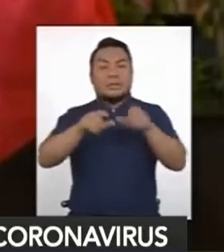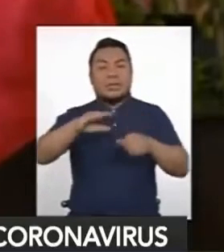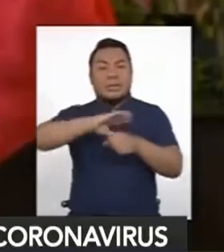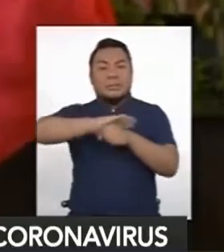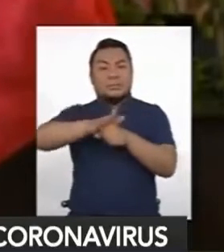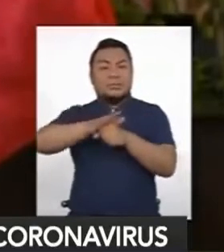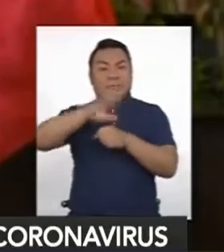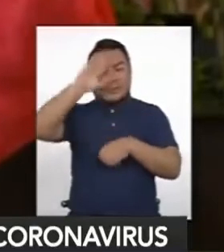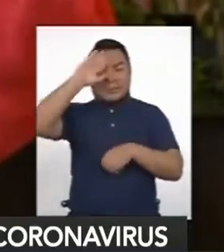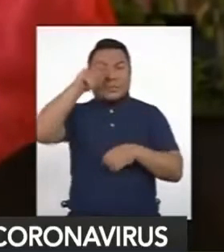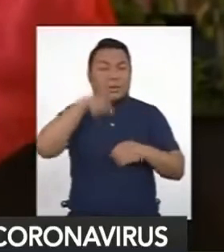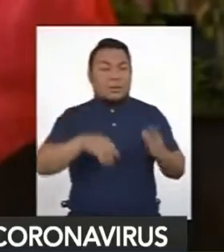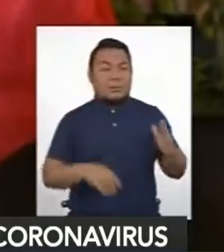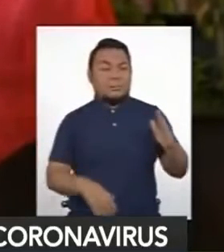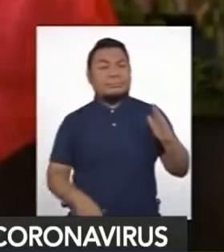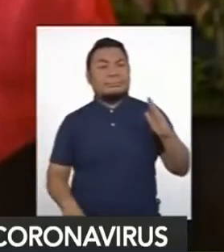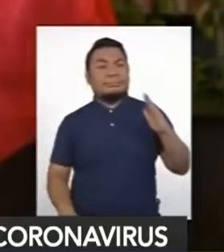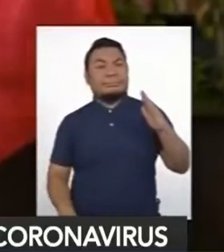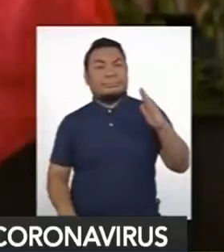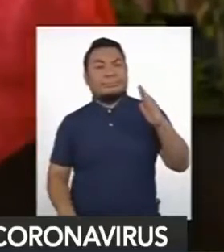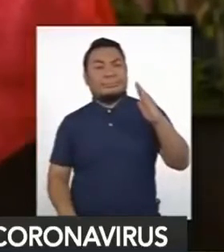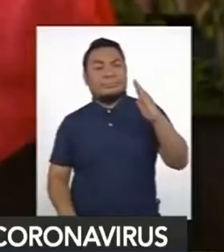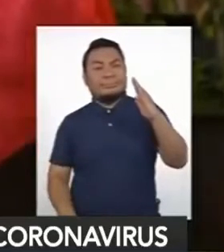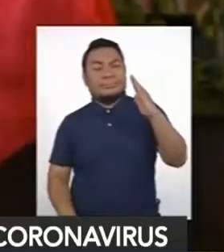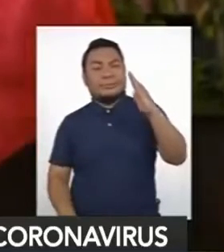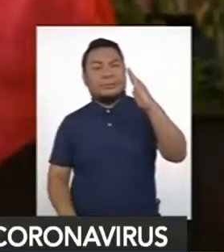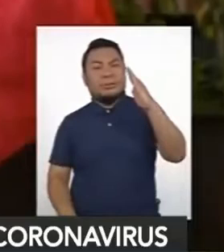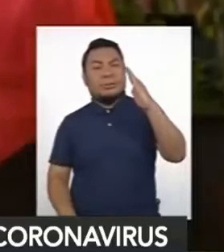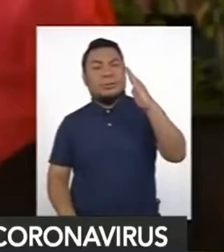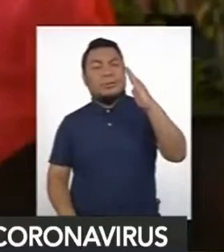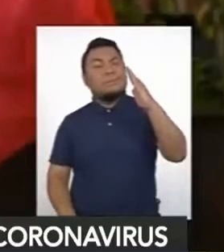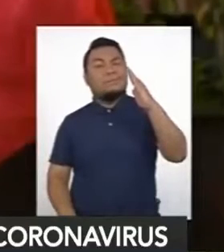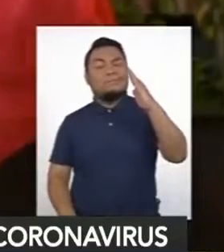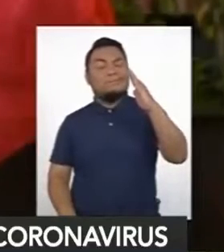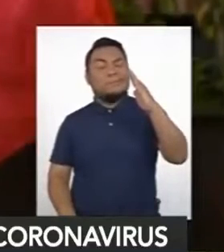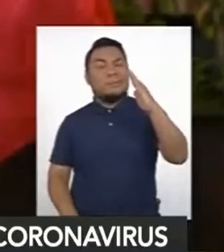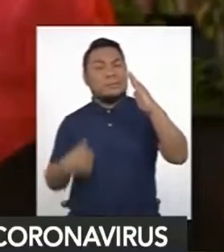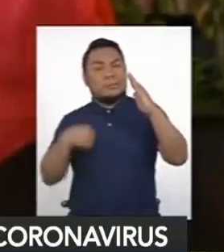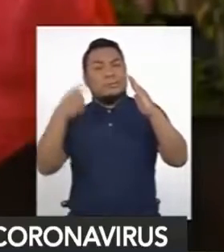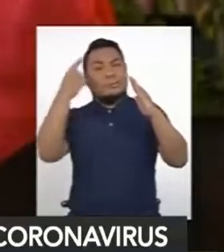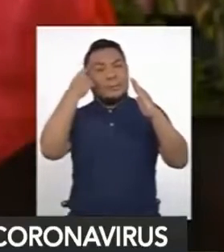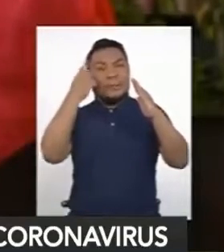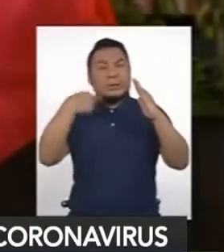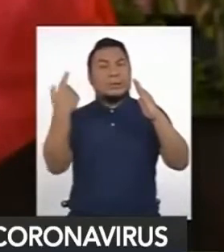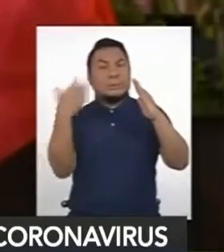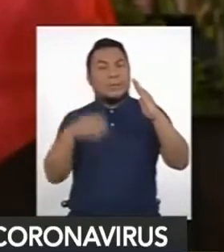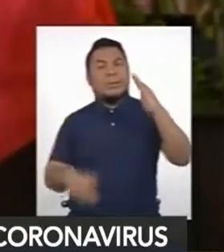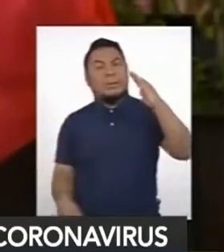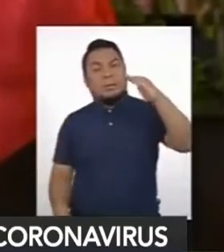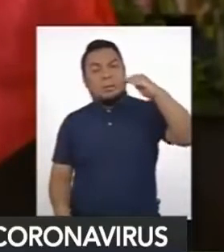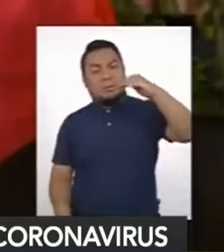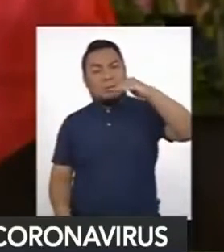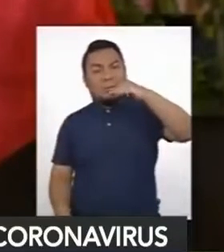Sigue en su ascenso. No hemos llegado aún a la cumbre de